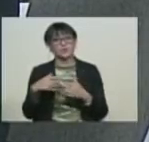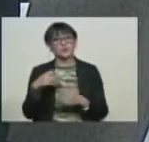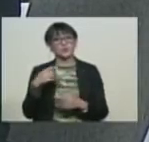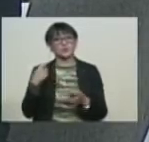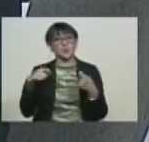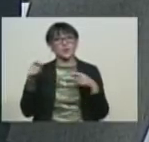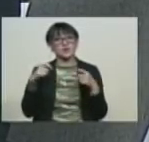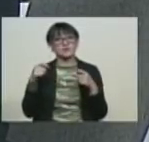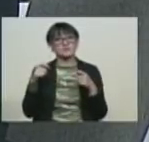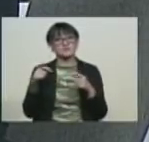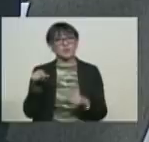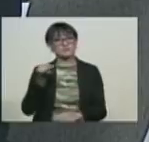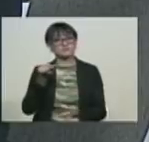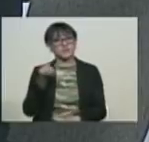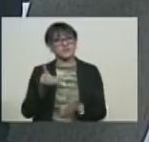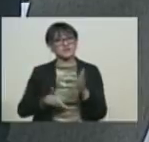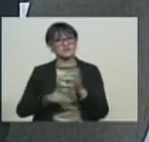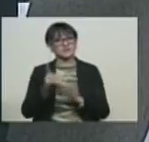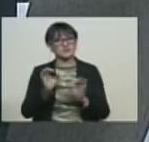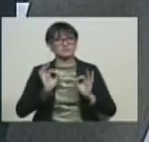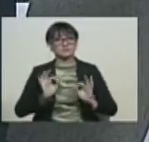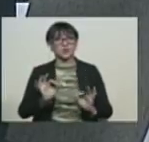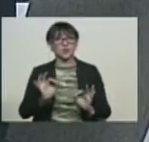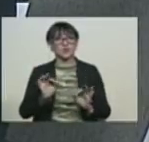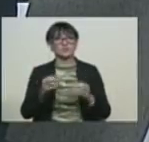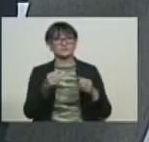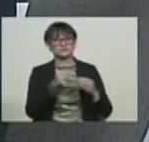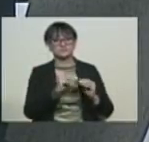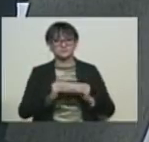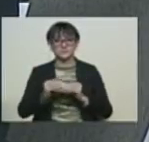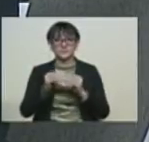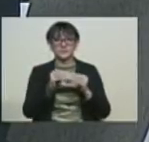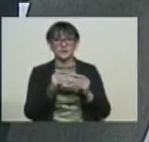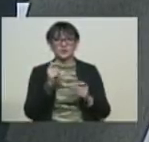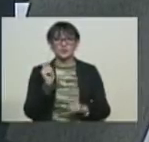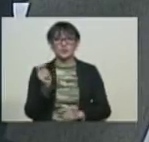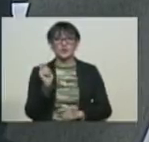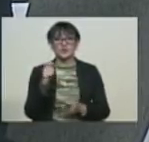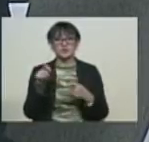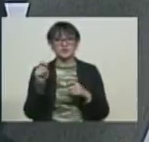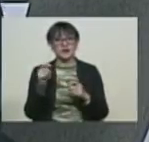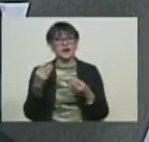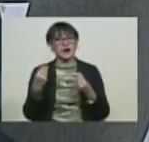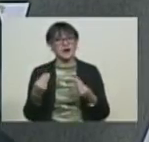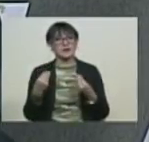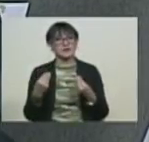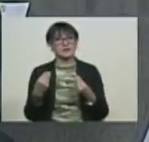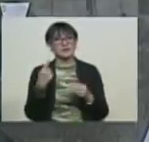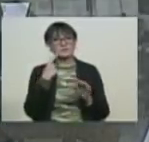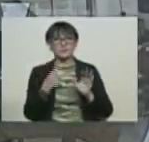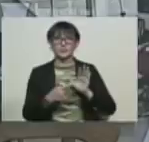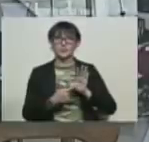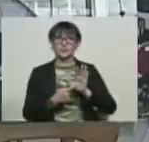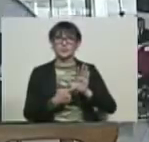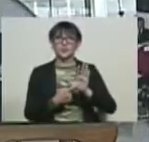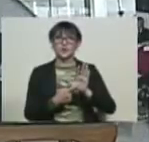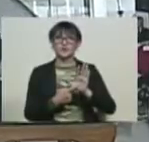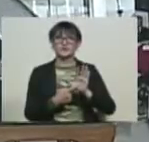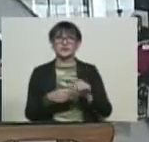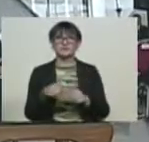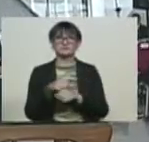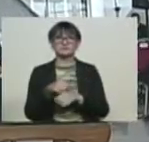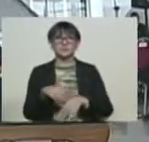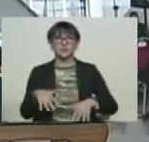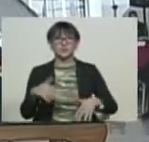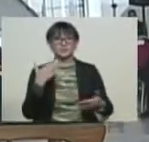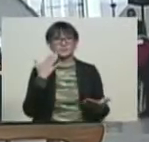precisamente desarrollar y consolidar la infraestructura turística de calidad. Y esta es una muestra de una